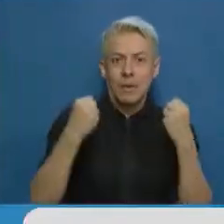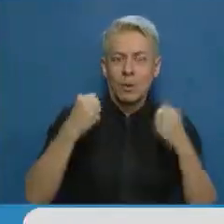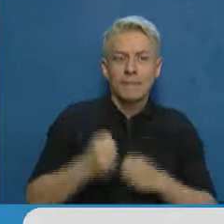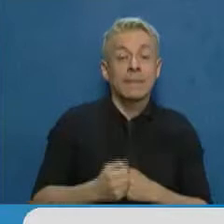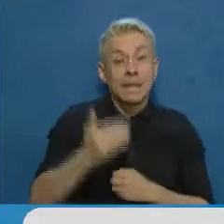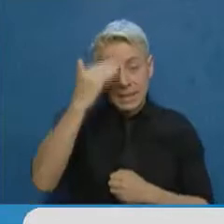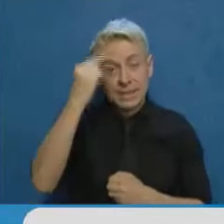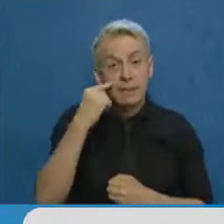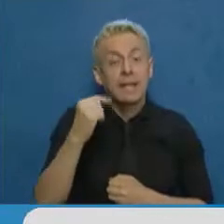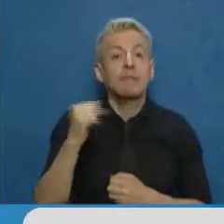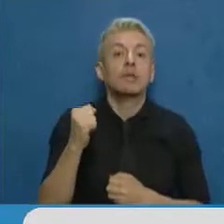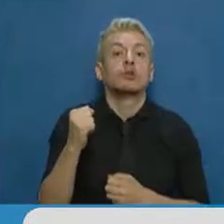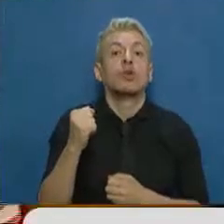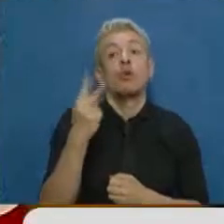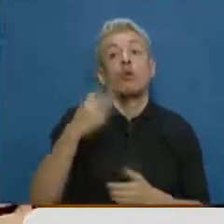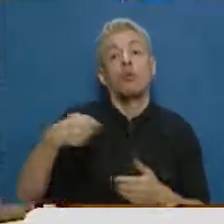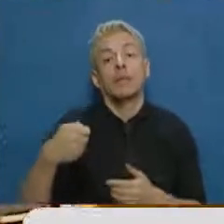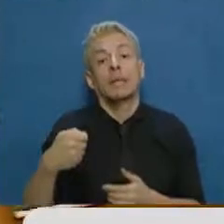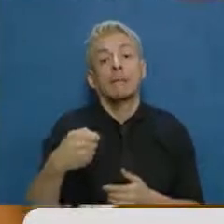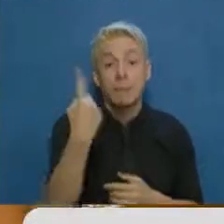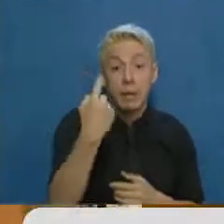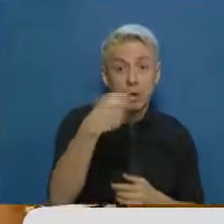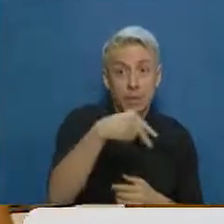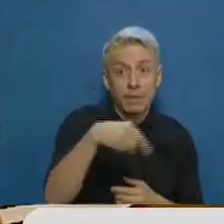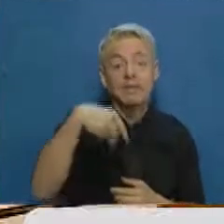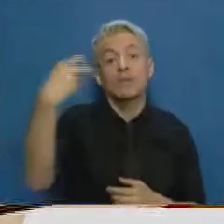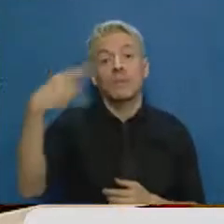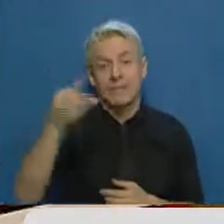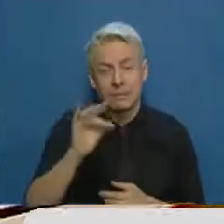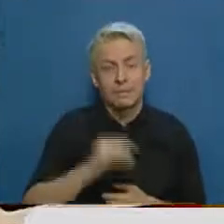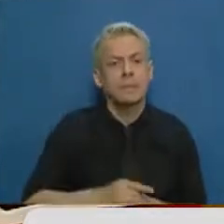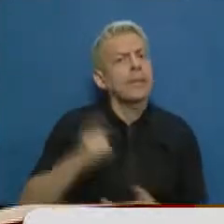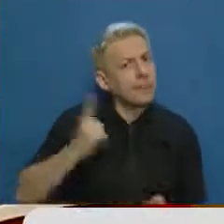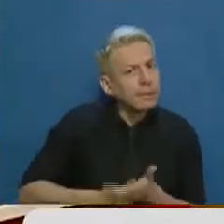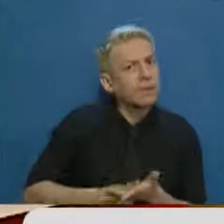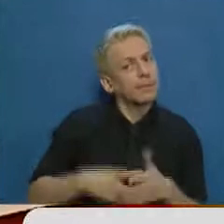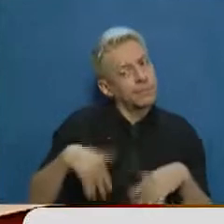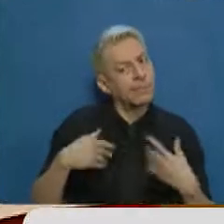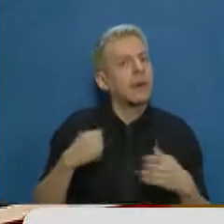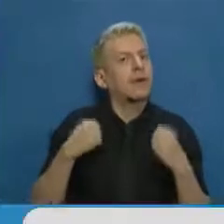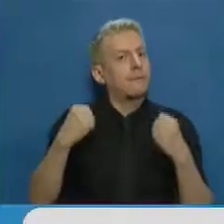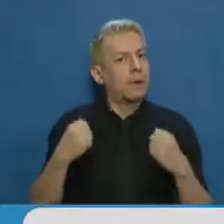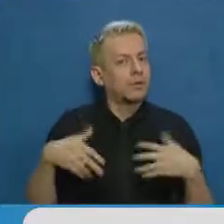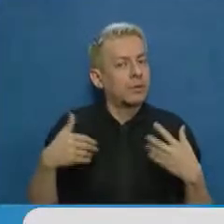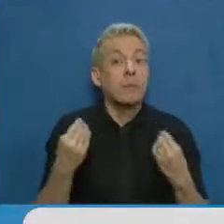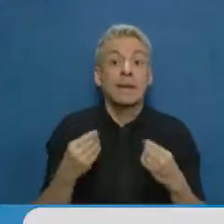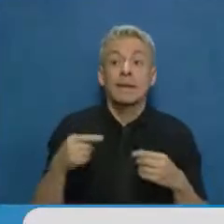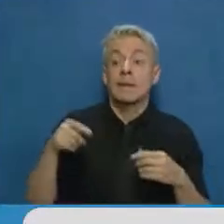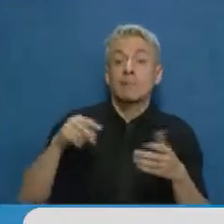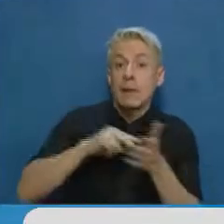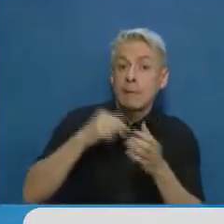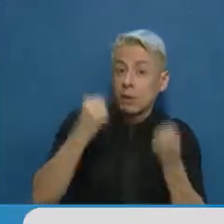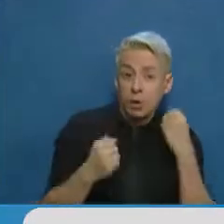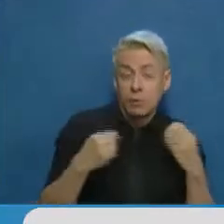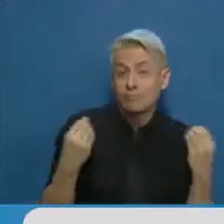va a ser en noviembre y la segunda cuota va a ser en diciembre. Tomamos una decisión en el marco de un esfuerzo grande, porque saben que esta crisis económica es muy dura para todos los